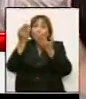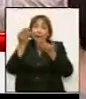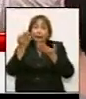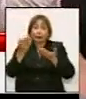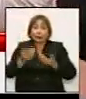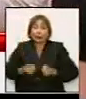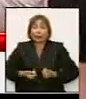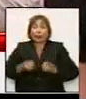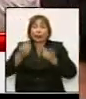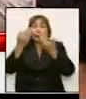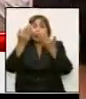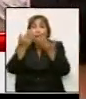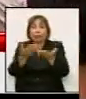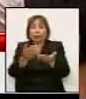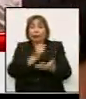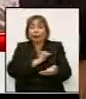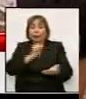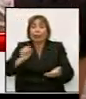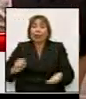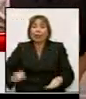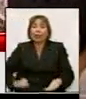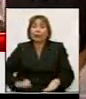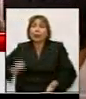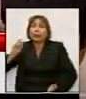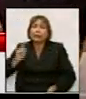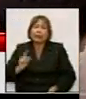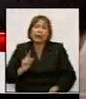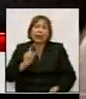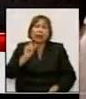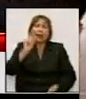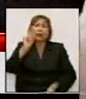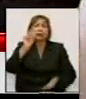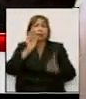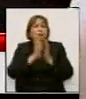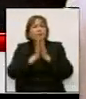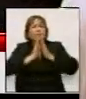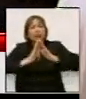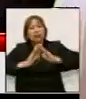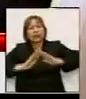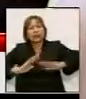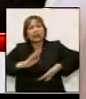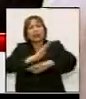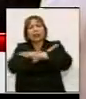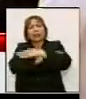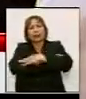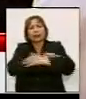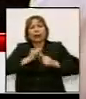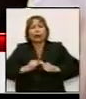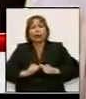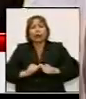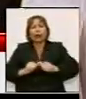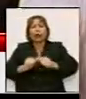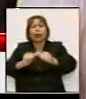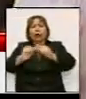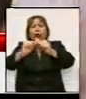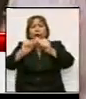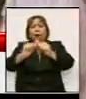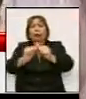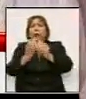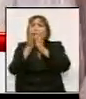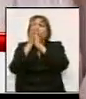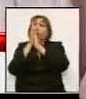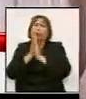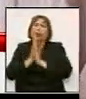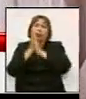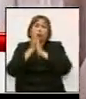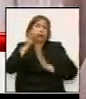Concédele, Señor, el descanso eterno. Te